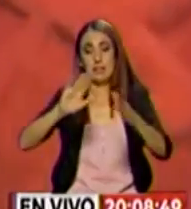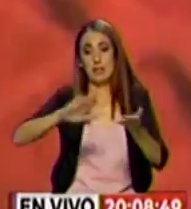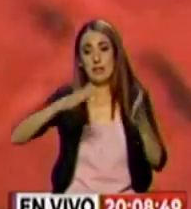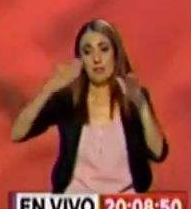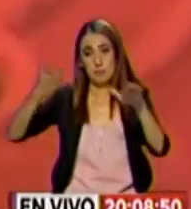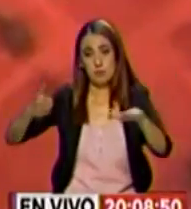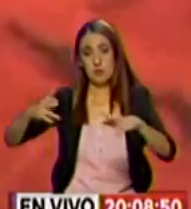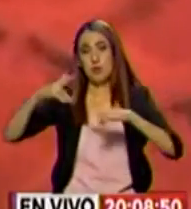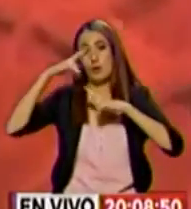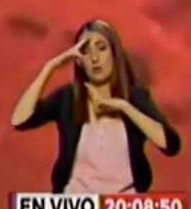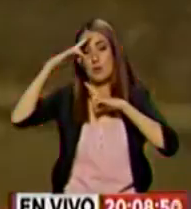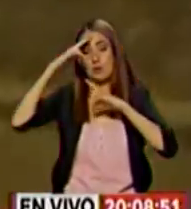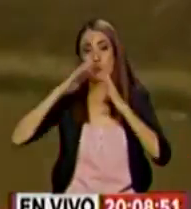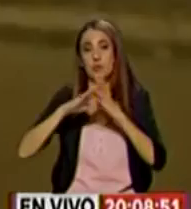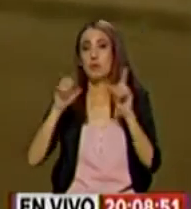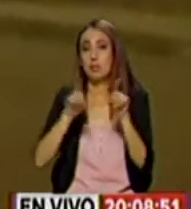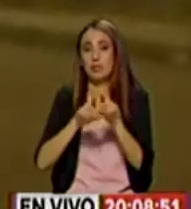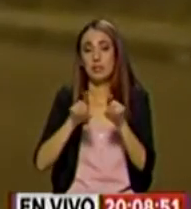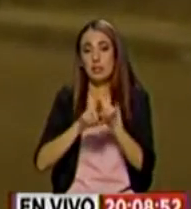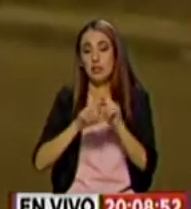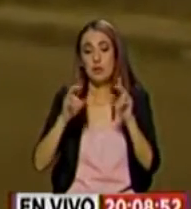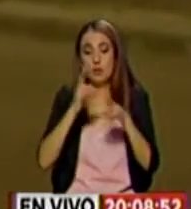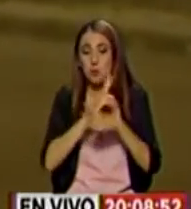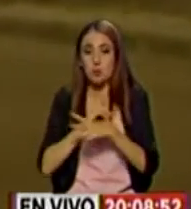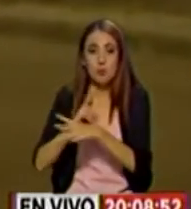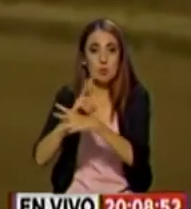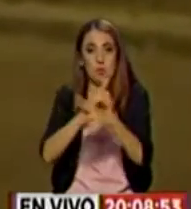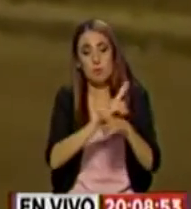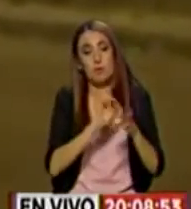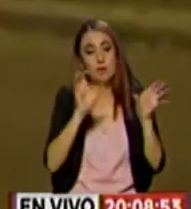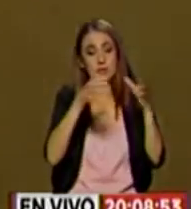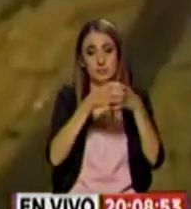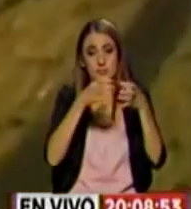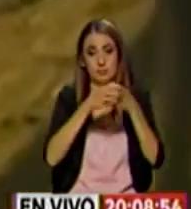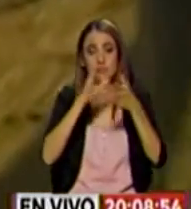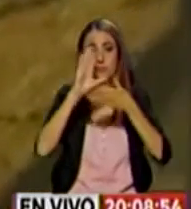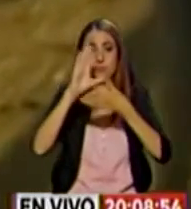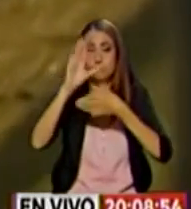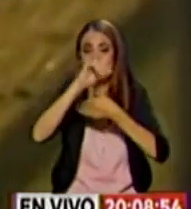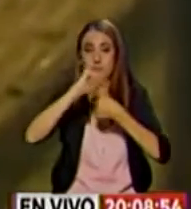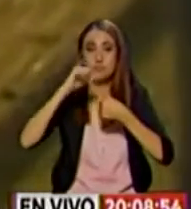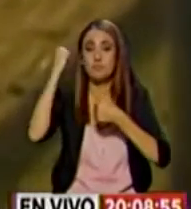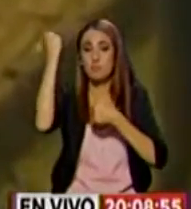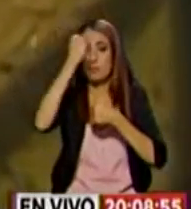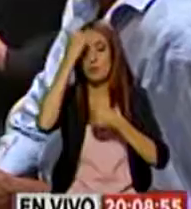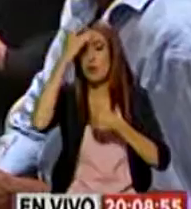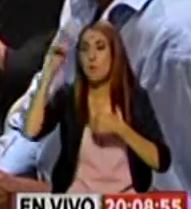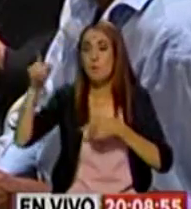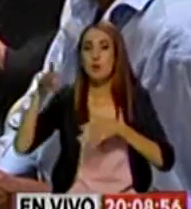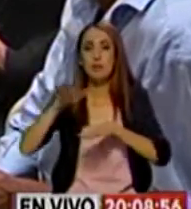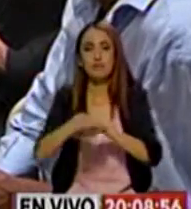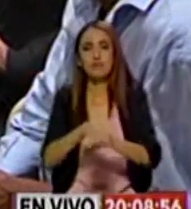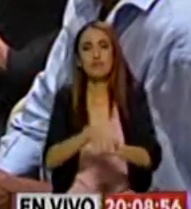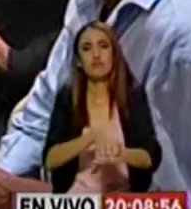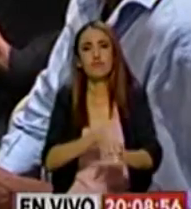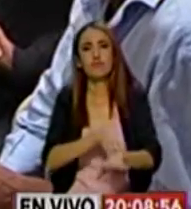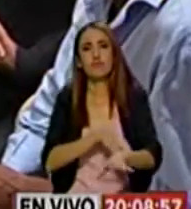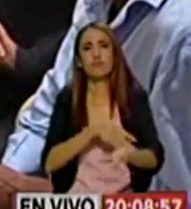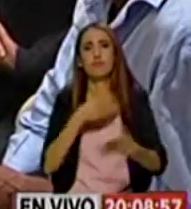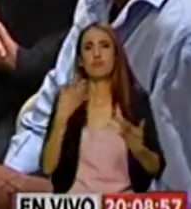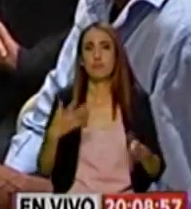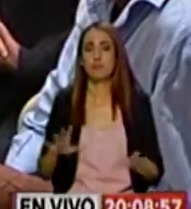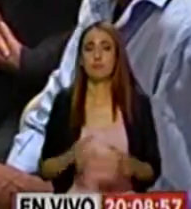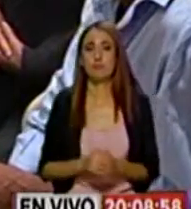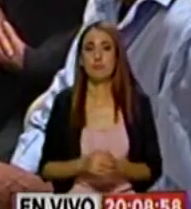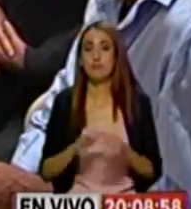2010, anunció que interpuso medidas cautelares ante la Comisión Interamericana de Derechos Humanos por la demora en el desarrollo del caso